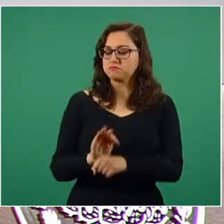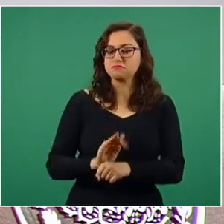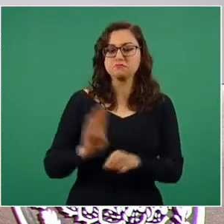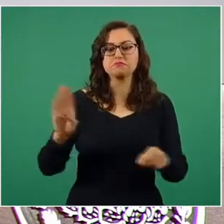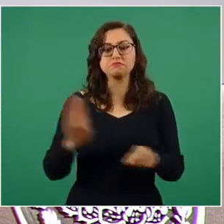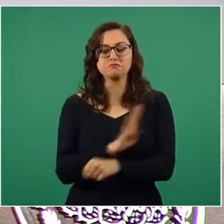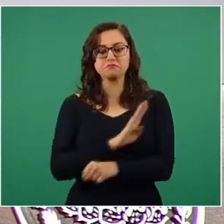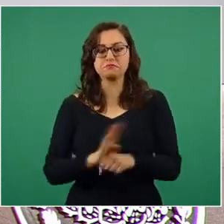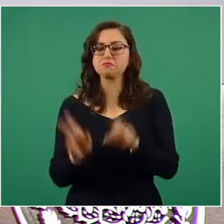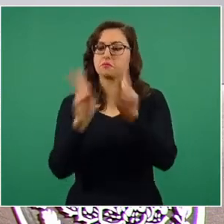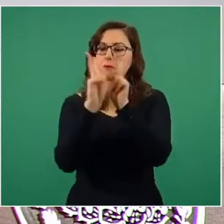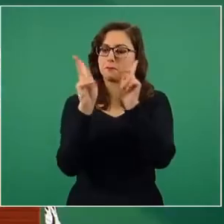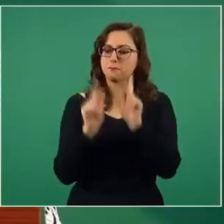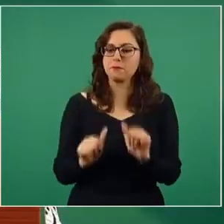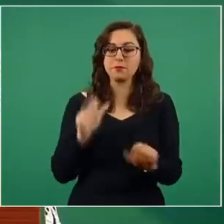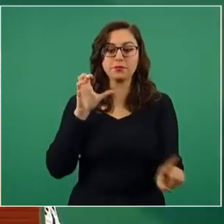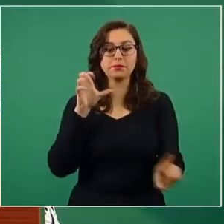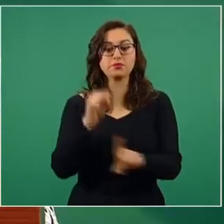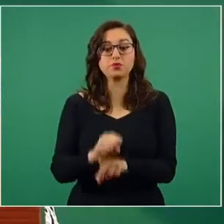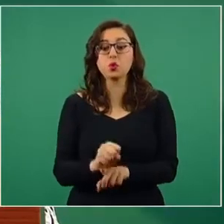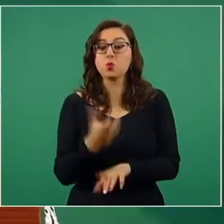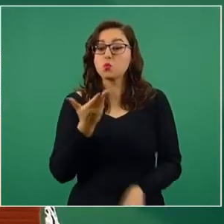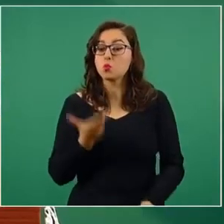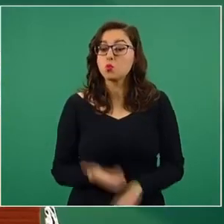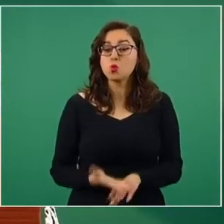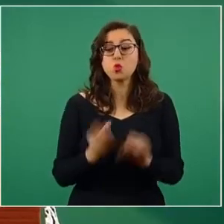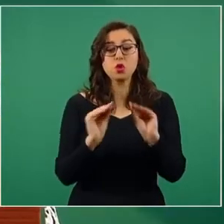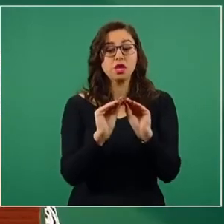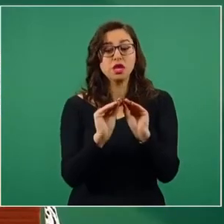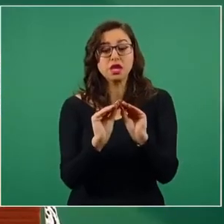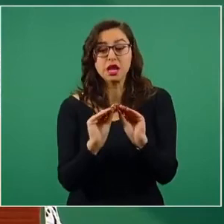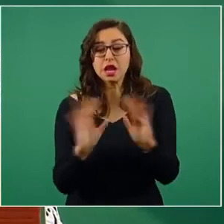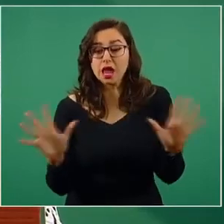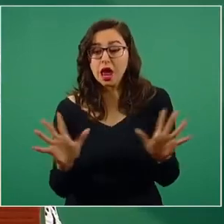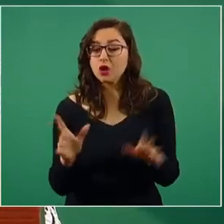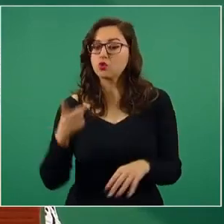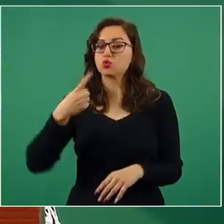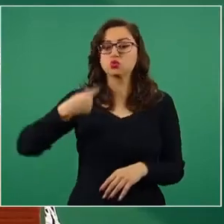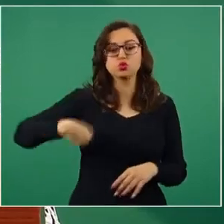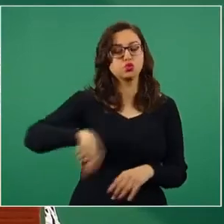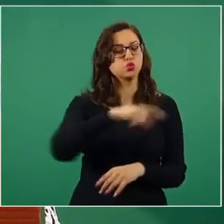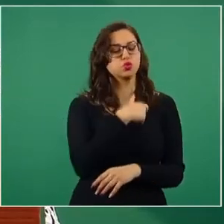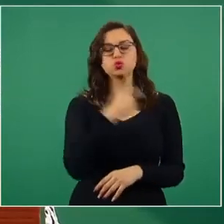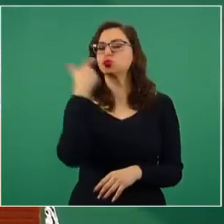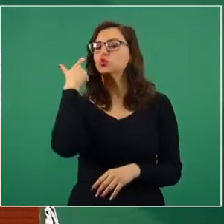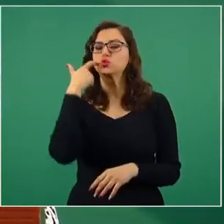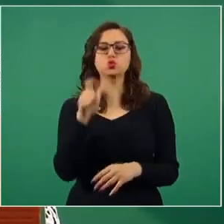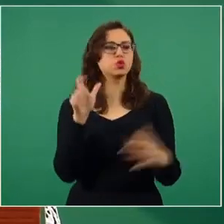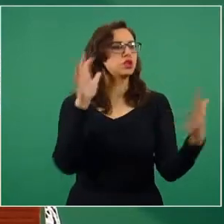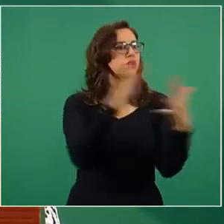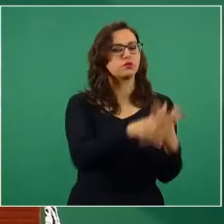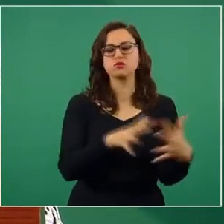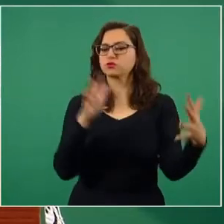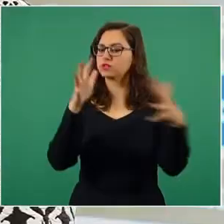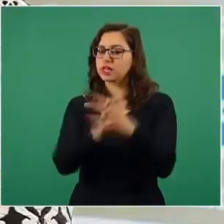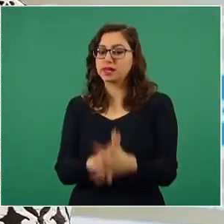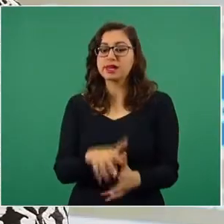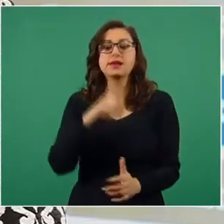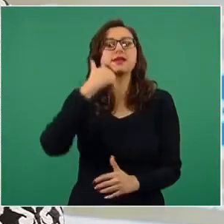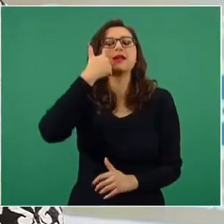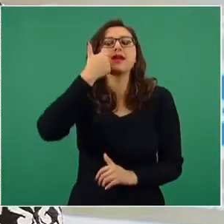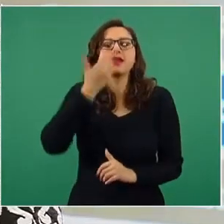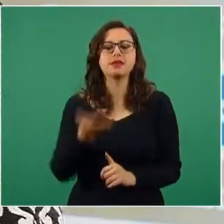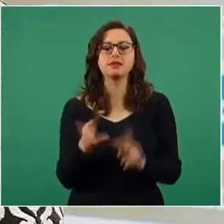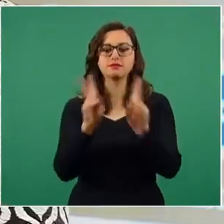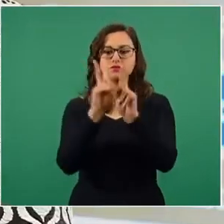claro, subrayado, que no estamos por la guerra, estamos por la construcción de la paz.